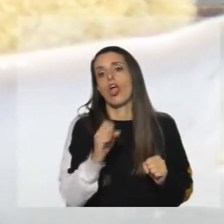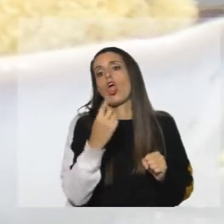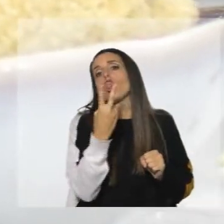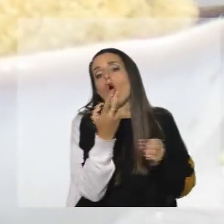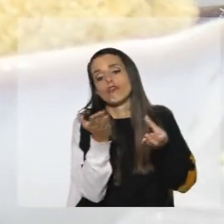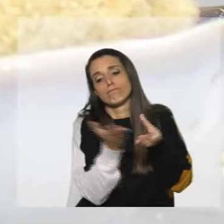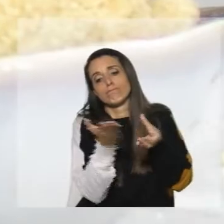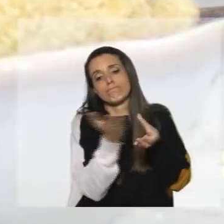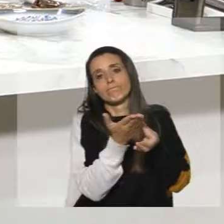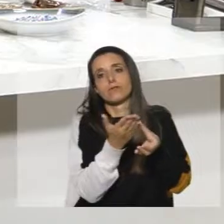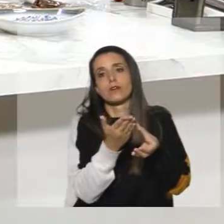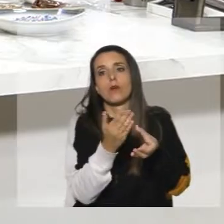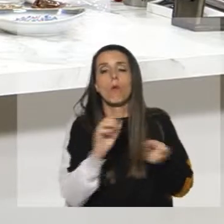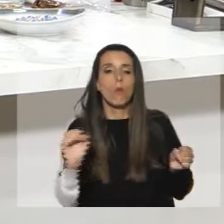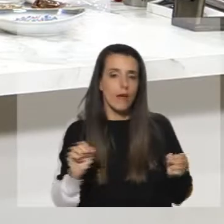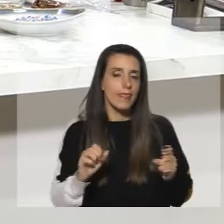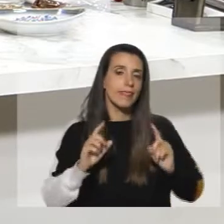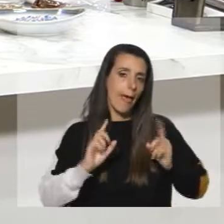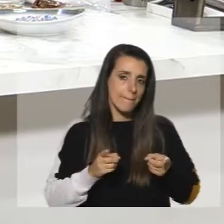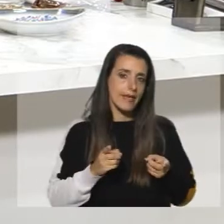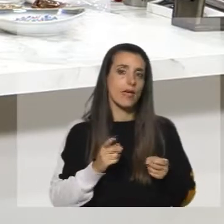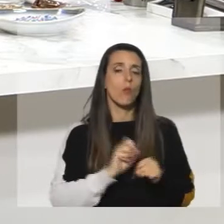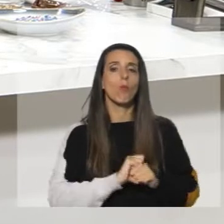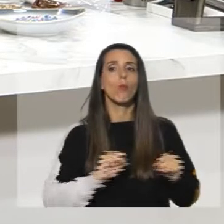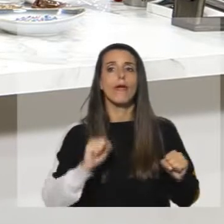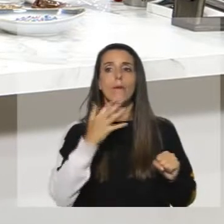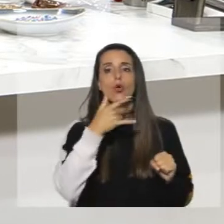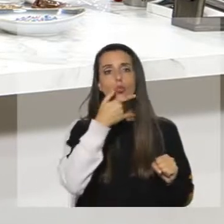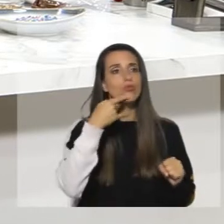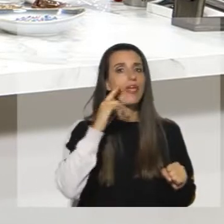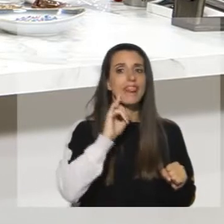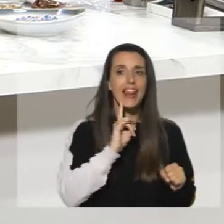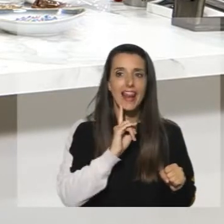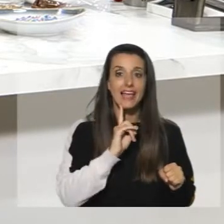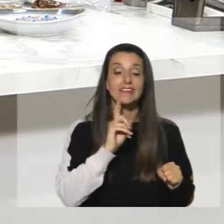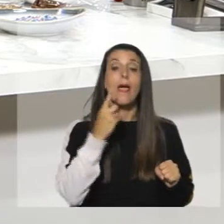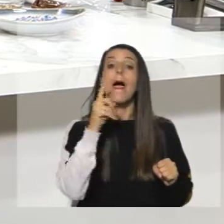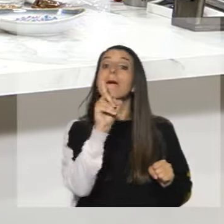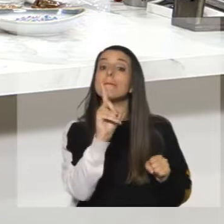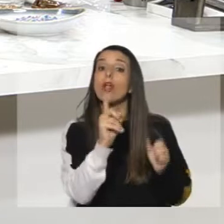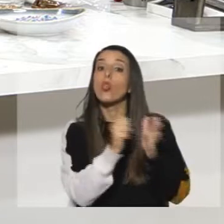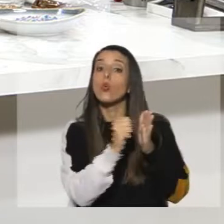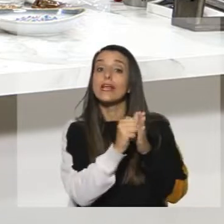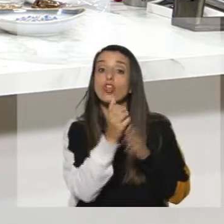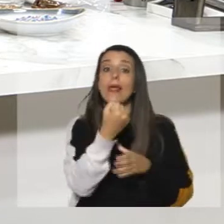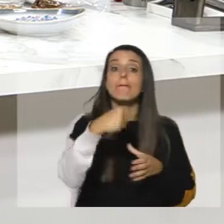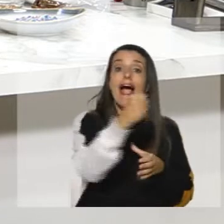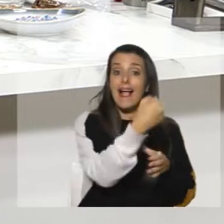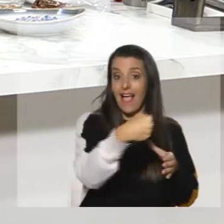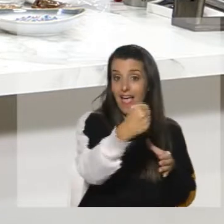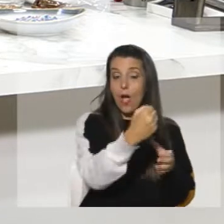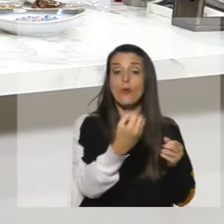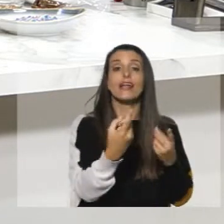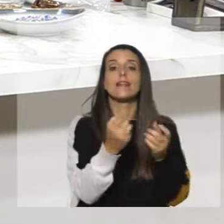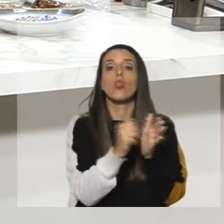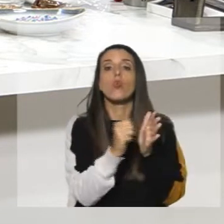sola, pero se puede rellenar en dos capas si está alta, se la puede rellenar con dulce de leche repostero. Siempre repostero, porque es el dulce de leche que necesito